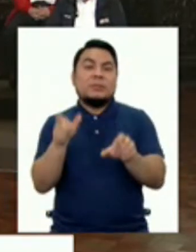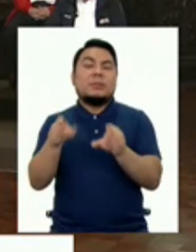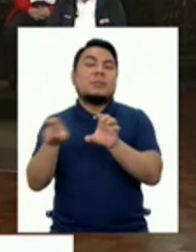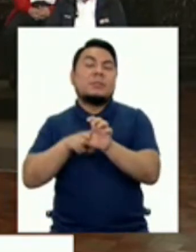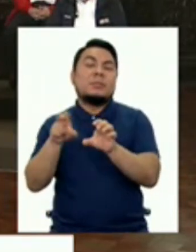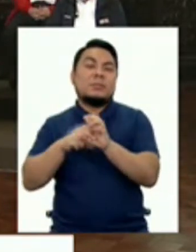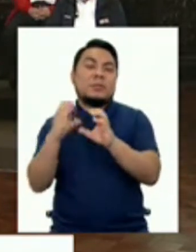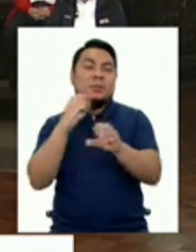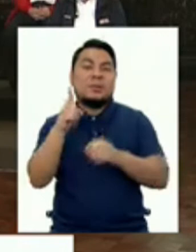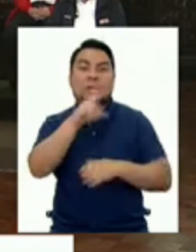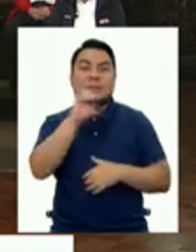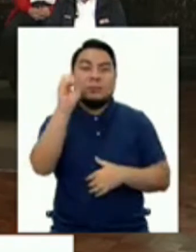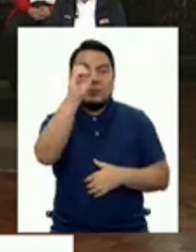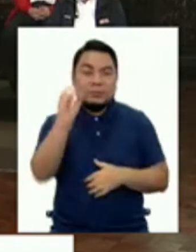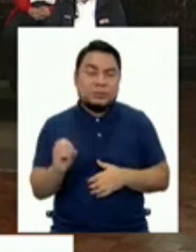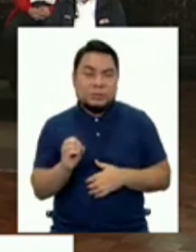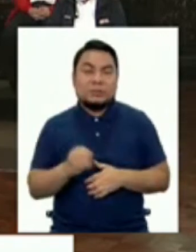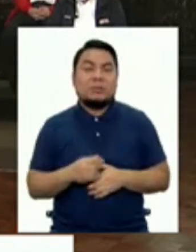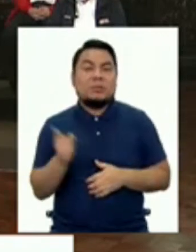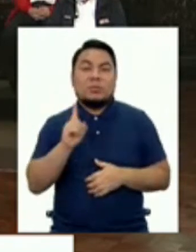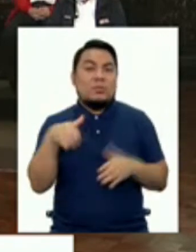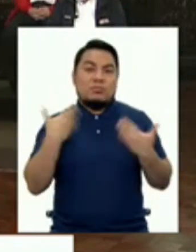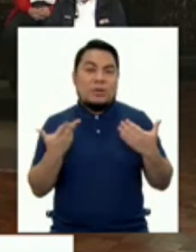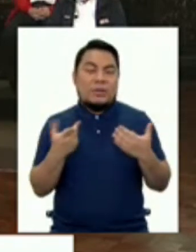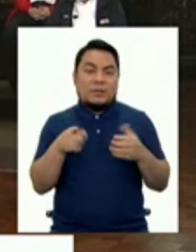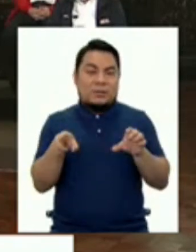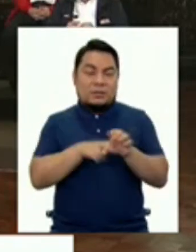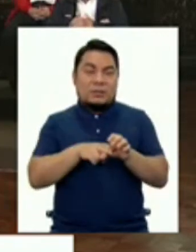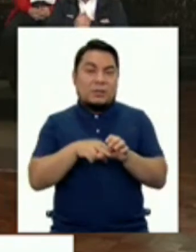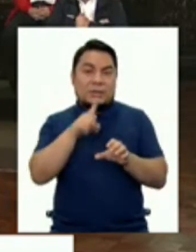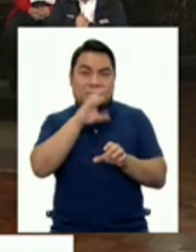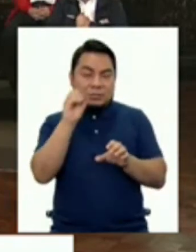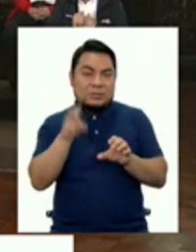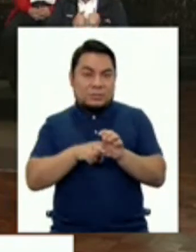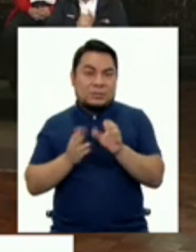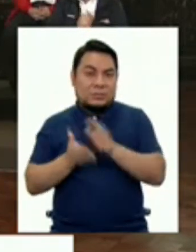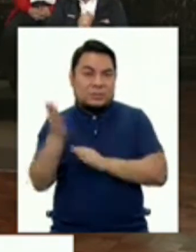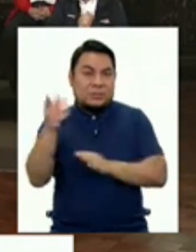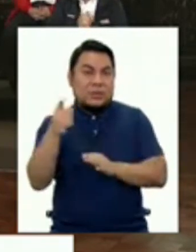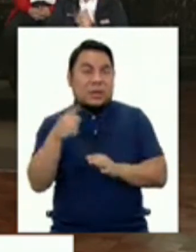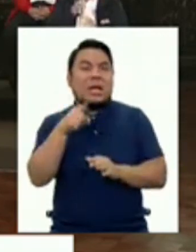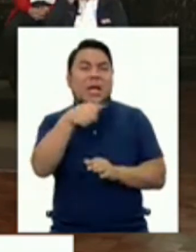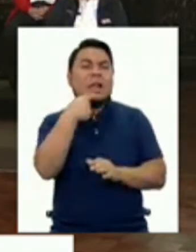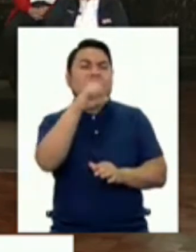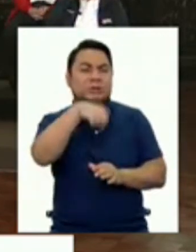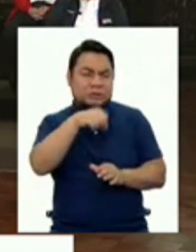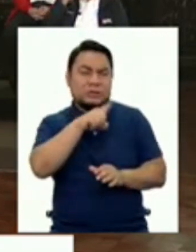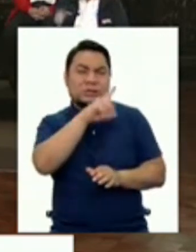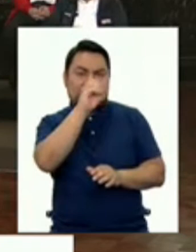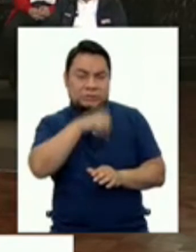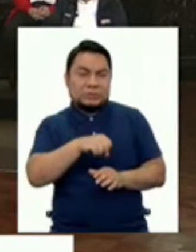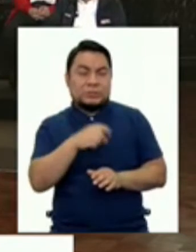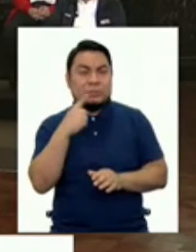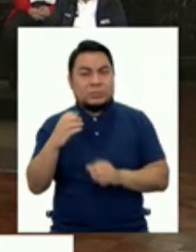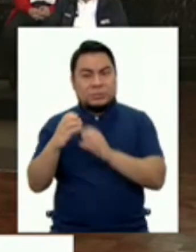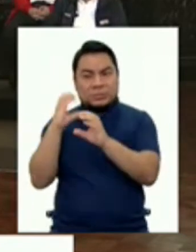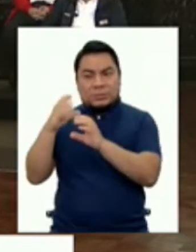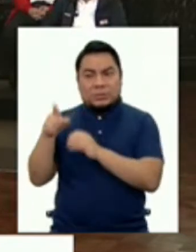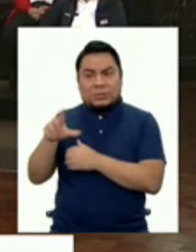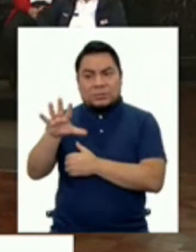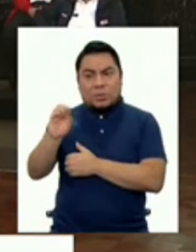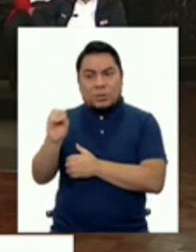podrán usar al 100% sus asientos cuando reinicien sus operaciones? ¿No es contradictorio que los buses urbanos vayan a